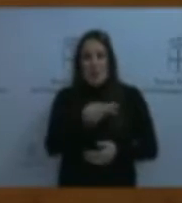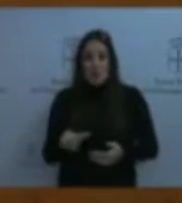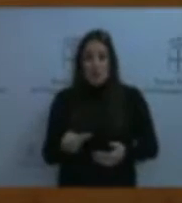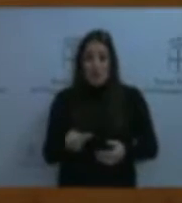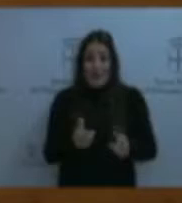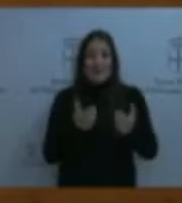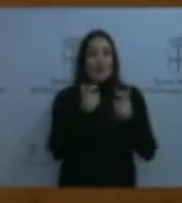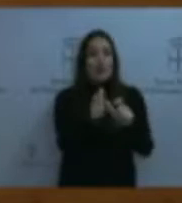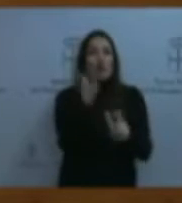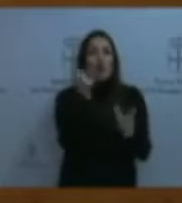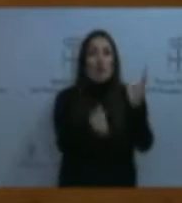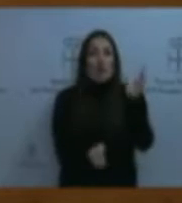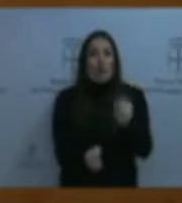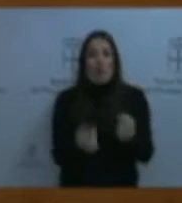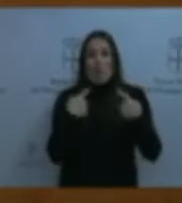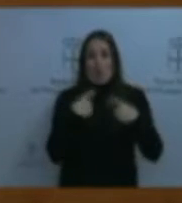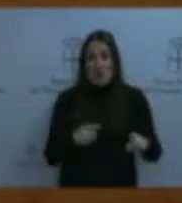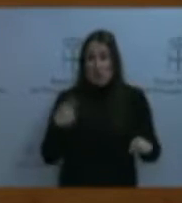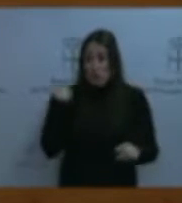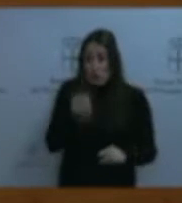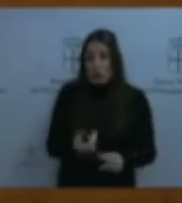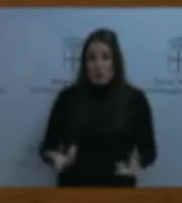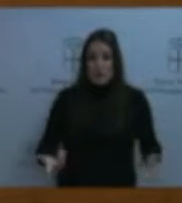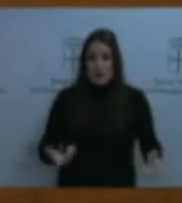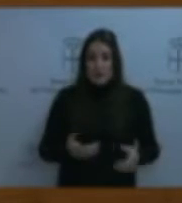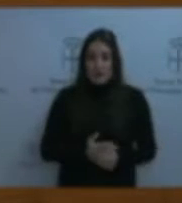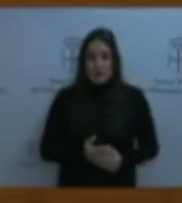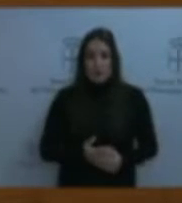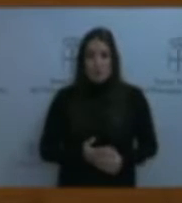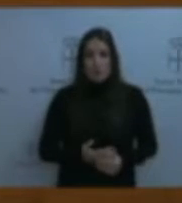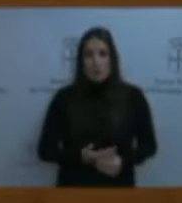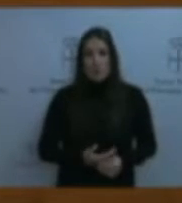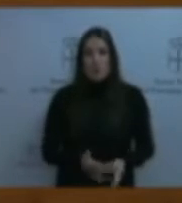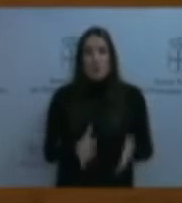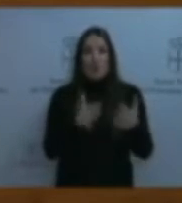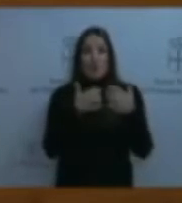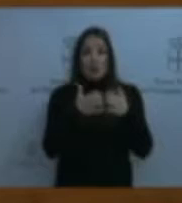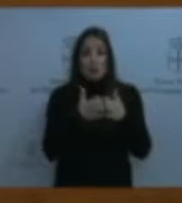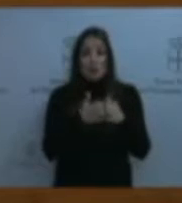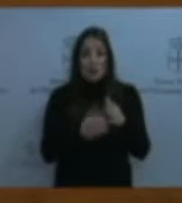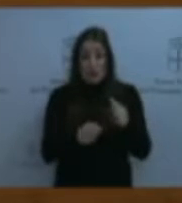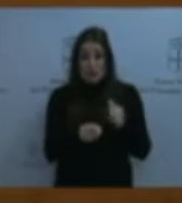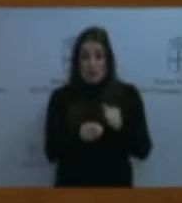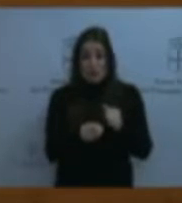sector en el último año. Miren, nuestra industria debería de tener